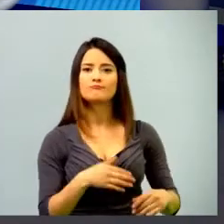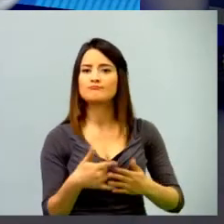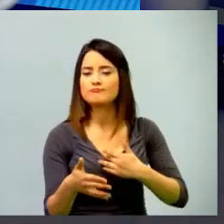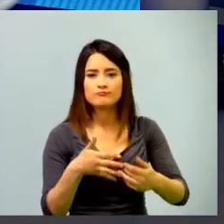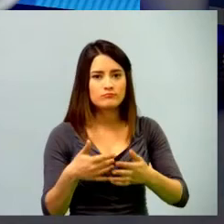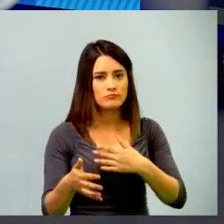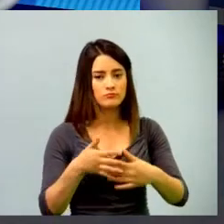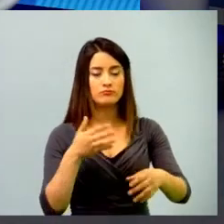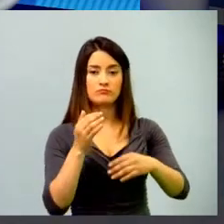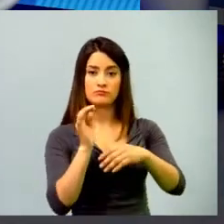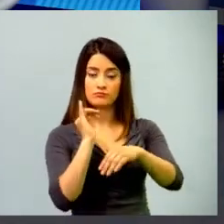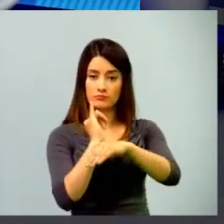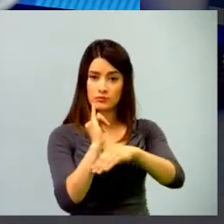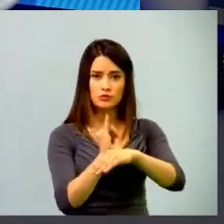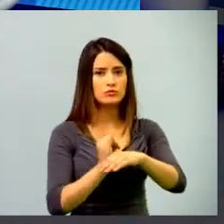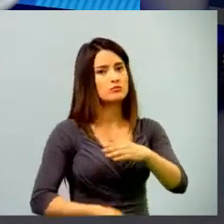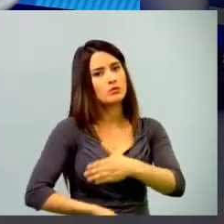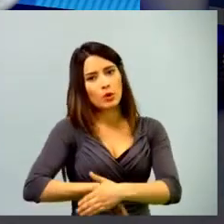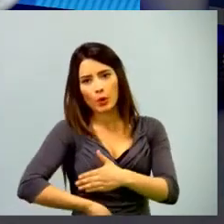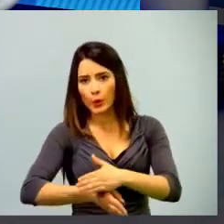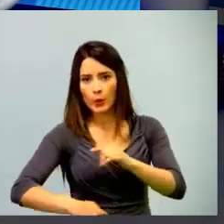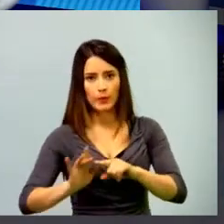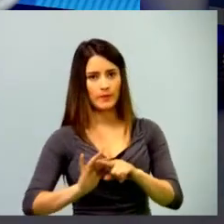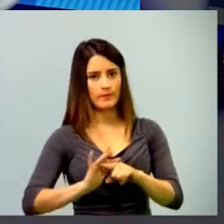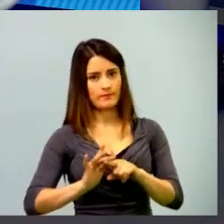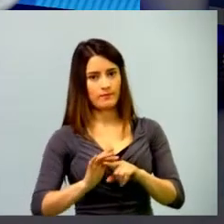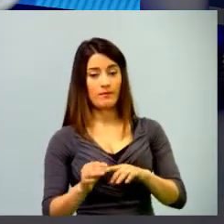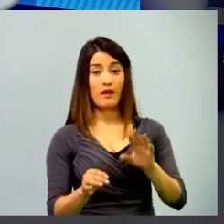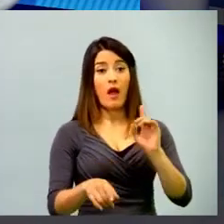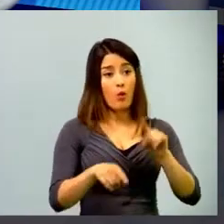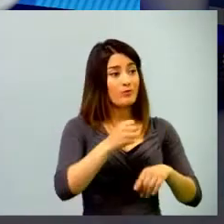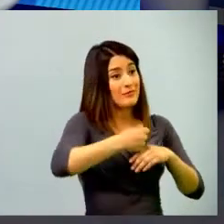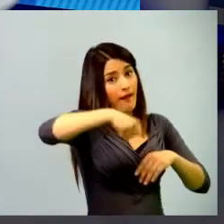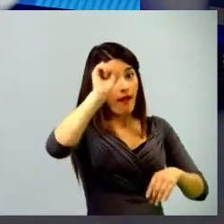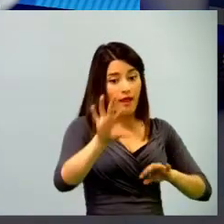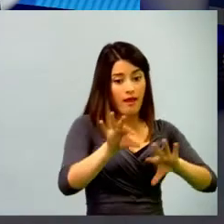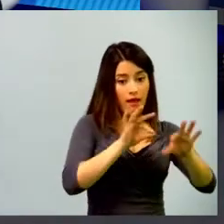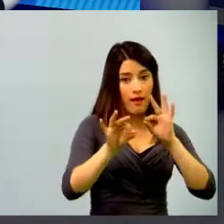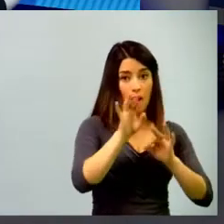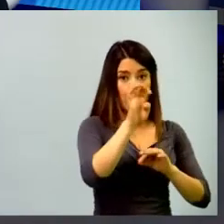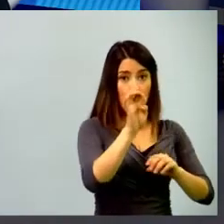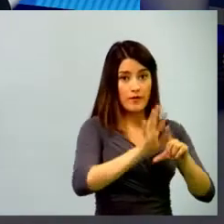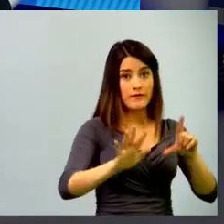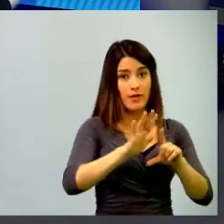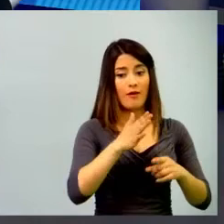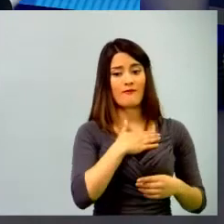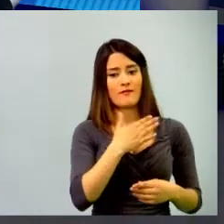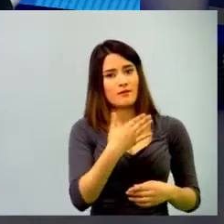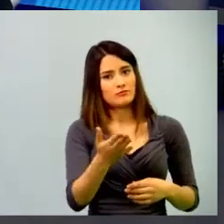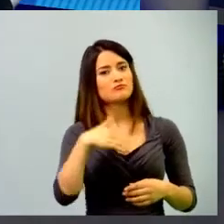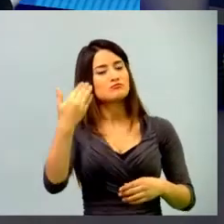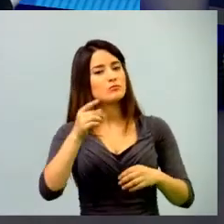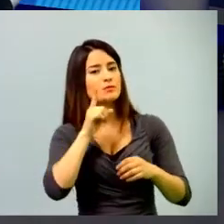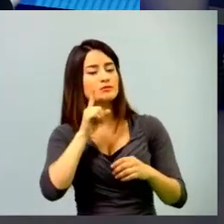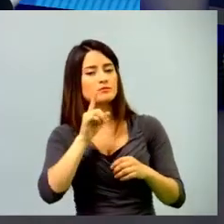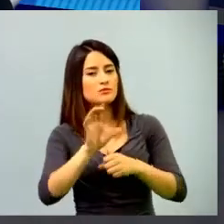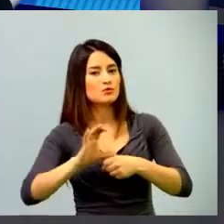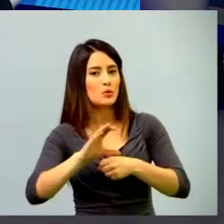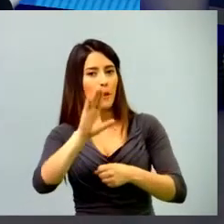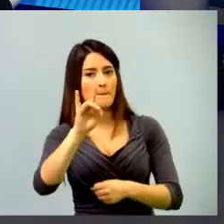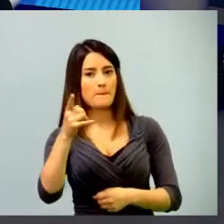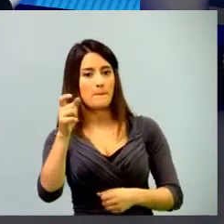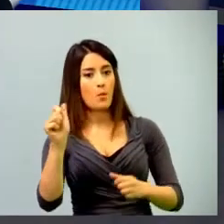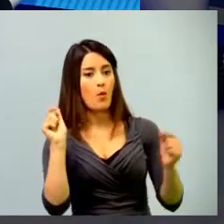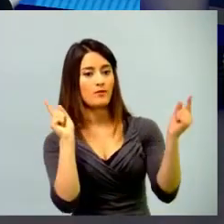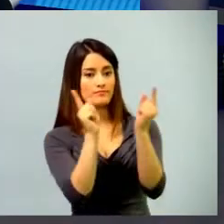a estos 9, bienvenidos a Buga, allá los esperamos con los brazos abiertos, con todos ustedes para estar